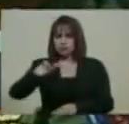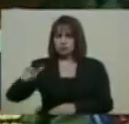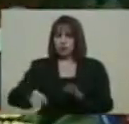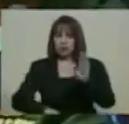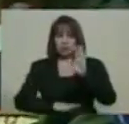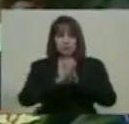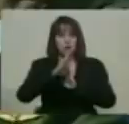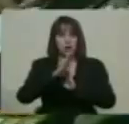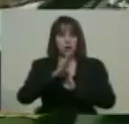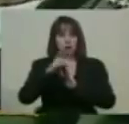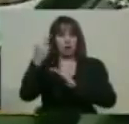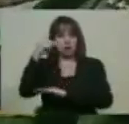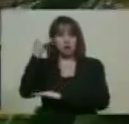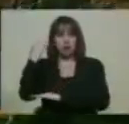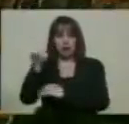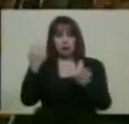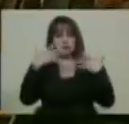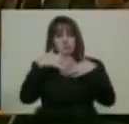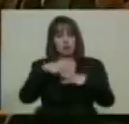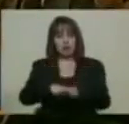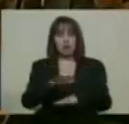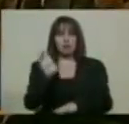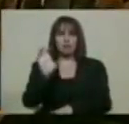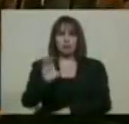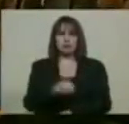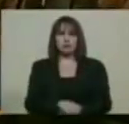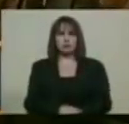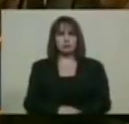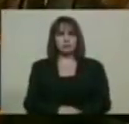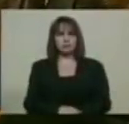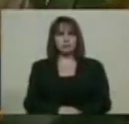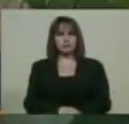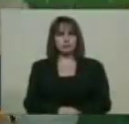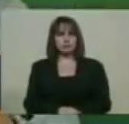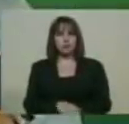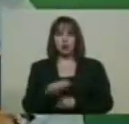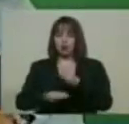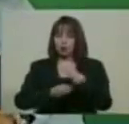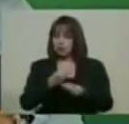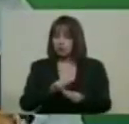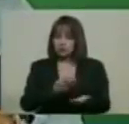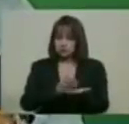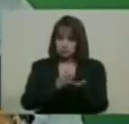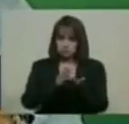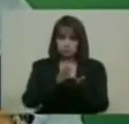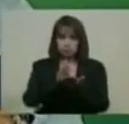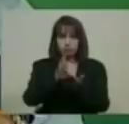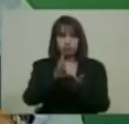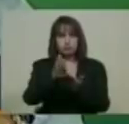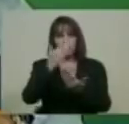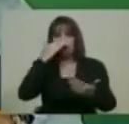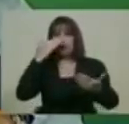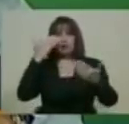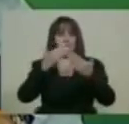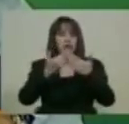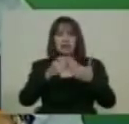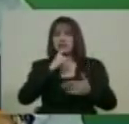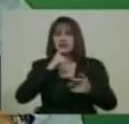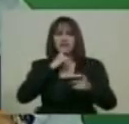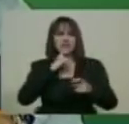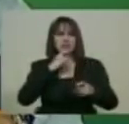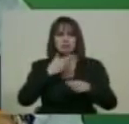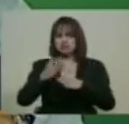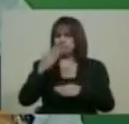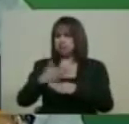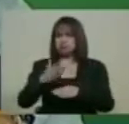desarrollo nacional integral del país, como lo hemos hecho y como lo estamos haciendo, enfrentando dificultades que